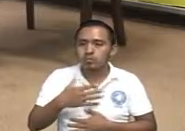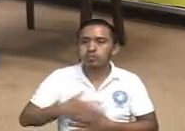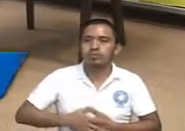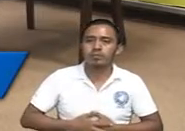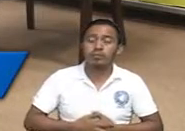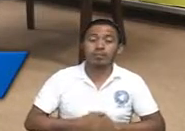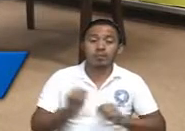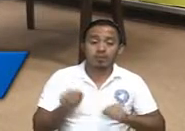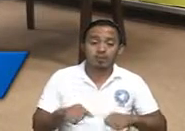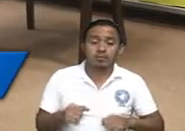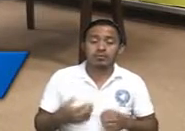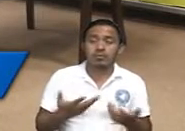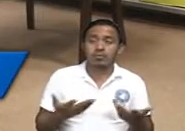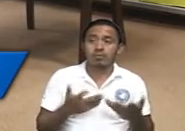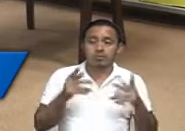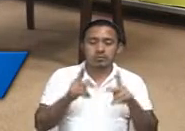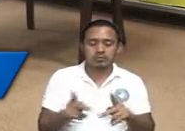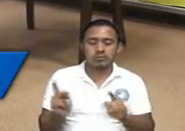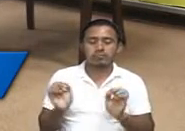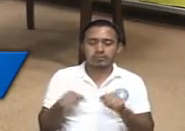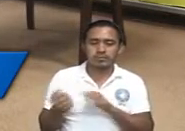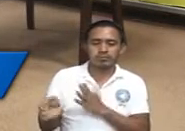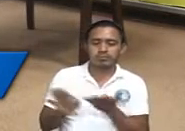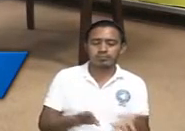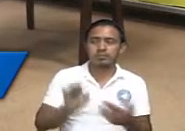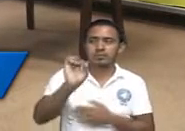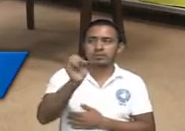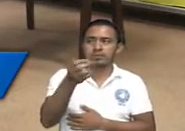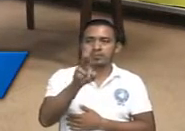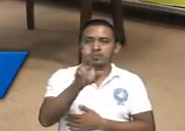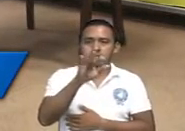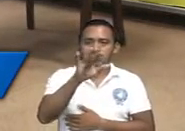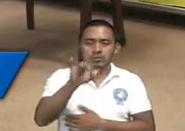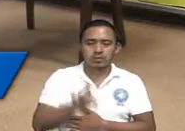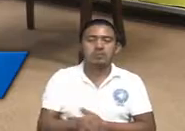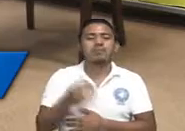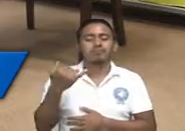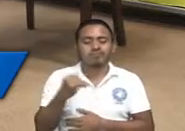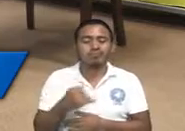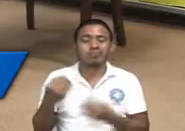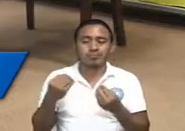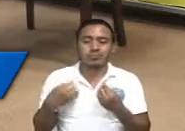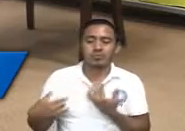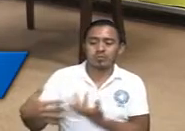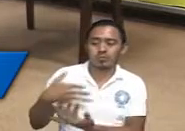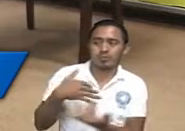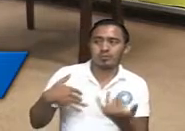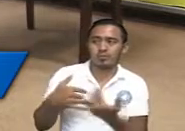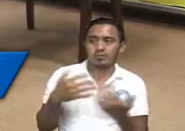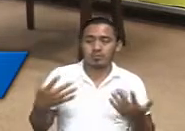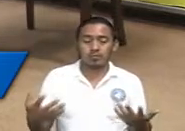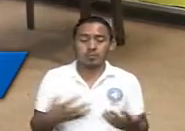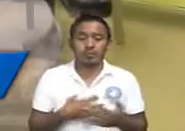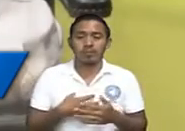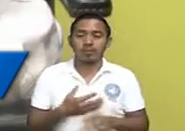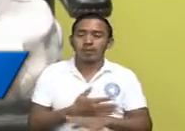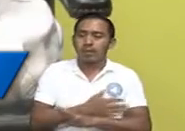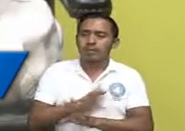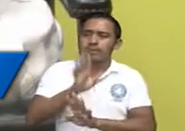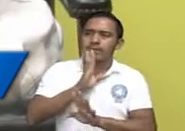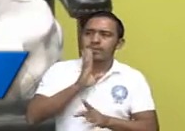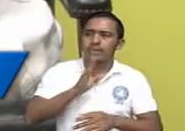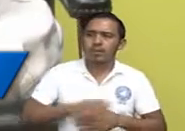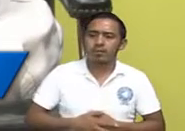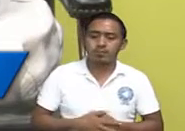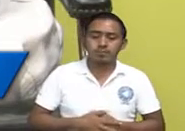sí, que puede llevar a la persona al suicidio. Está muy, muy vinculado y tiene que ver con las pérdidas de las que hablábamos, ¿no? De pronto se